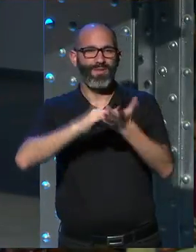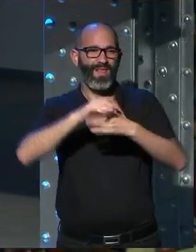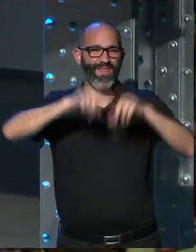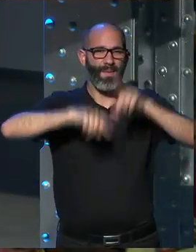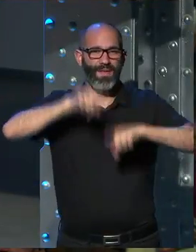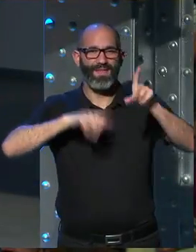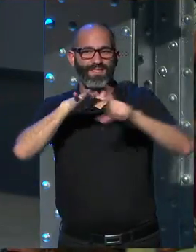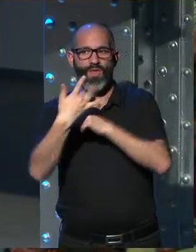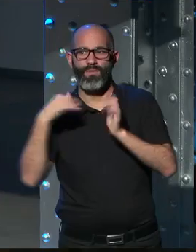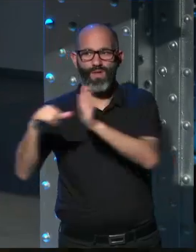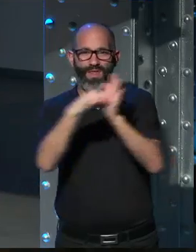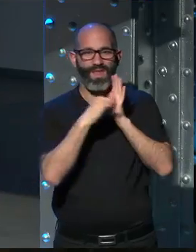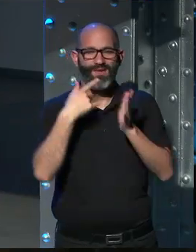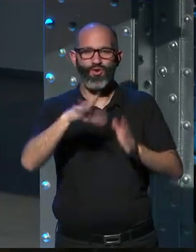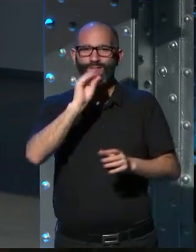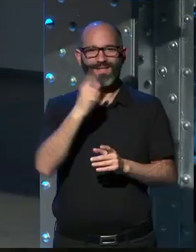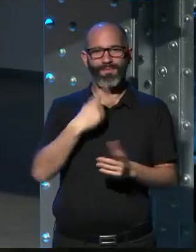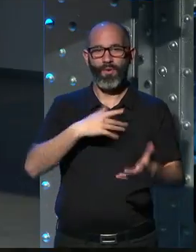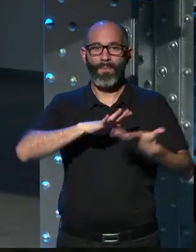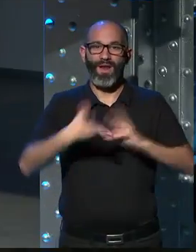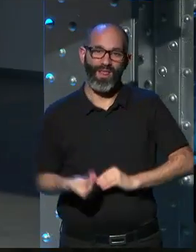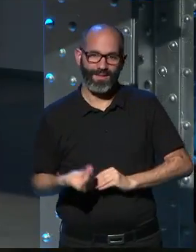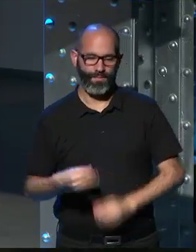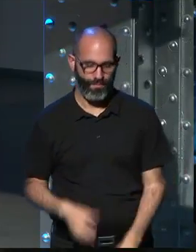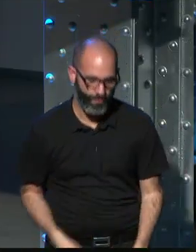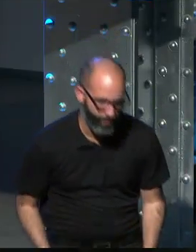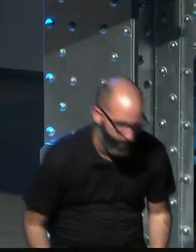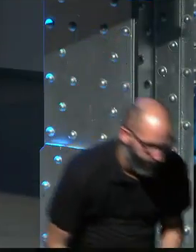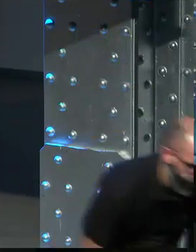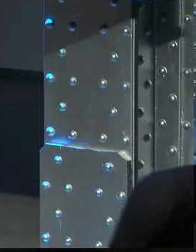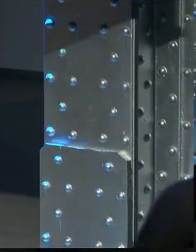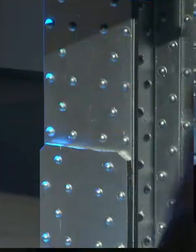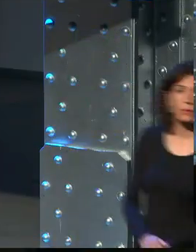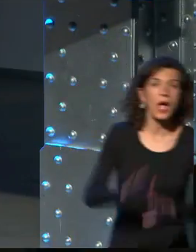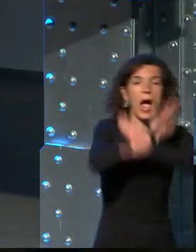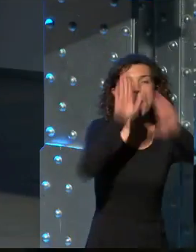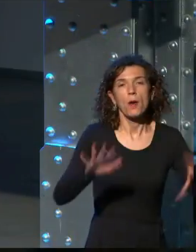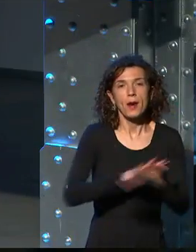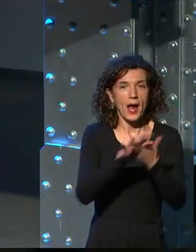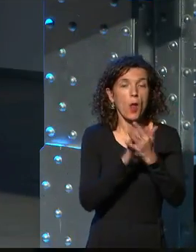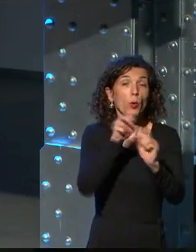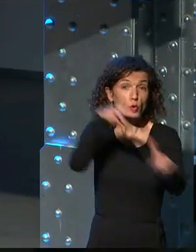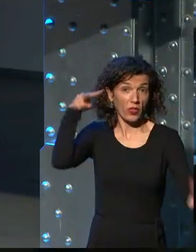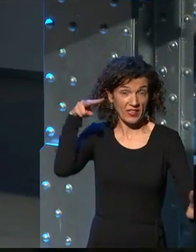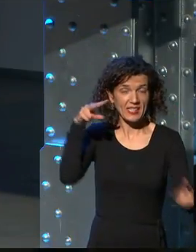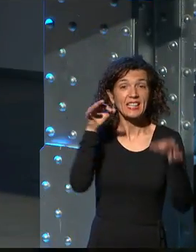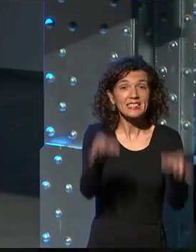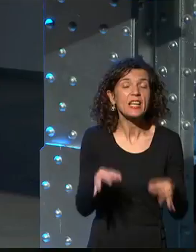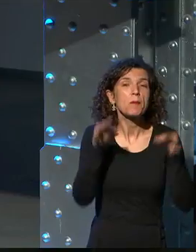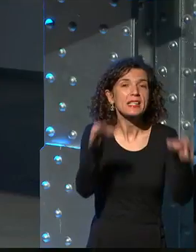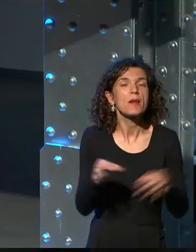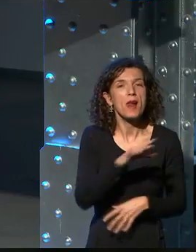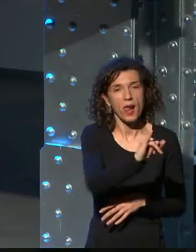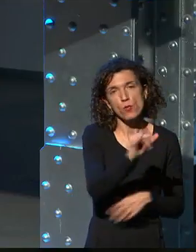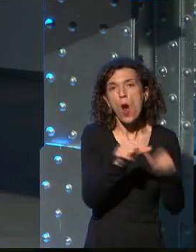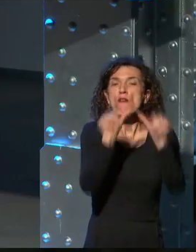maneras similares. Por último, querría hablar del punto de vista. Siempre hay más de